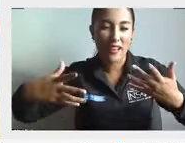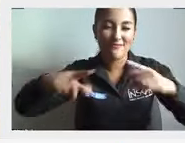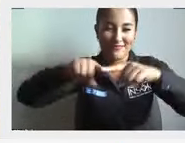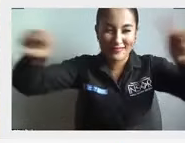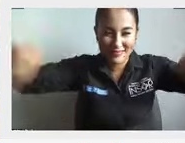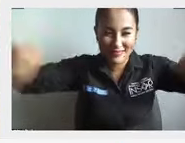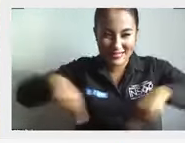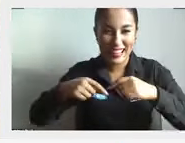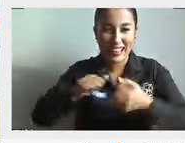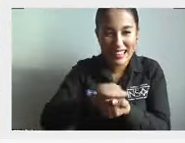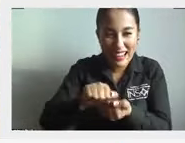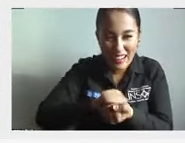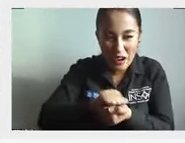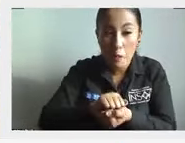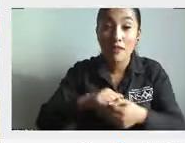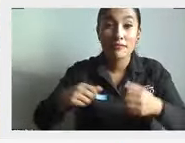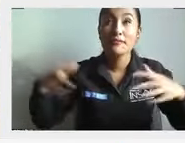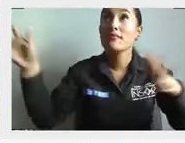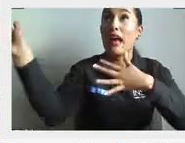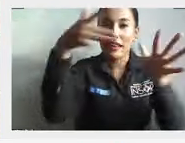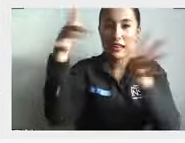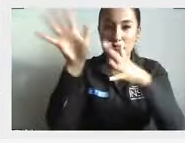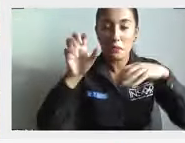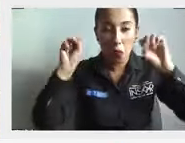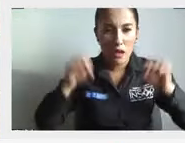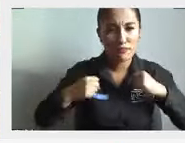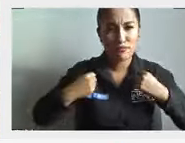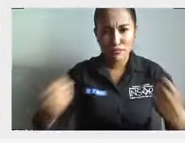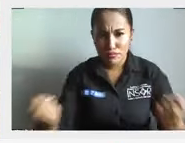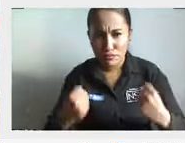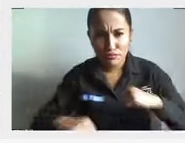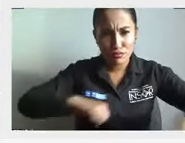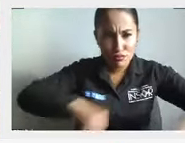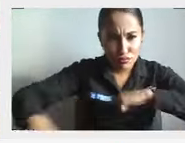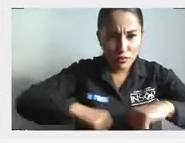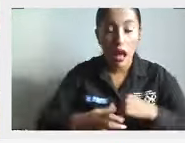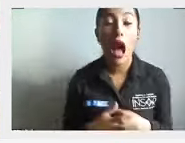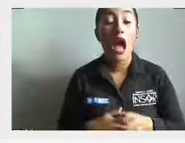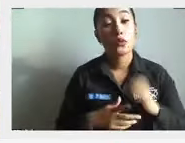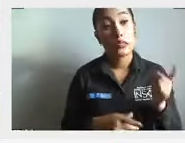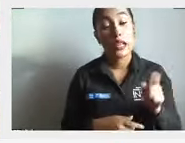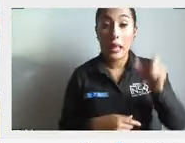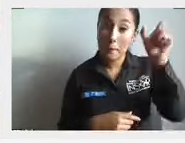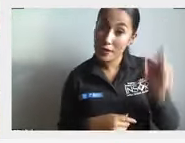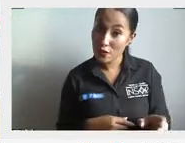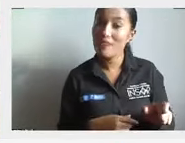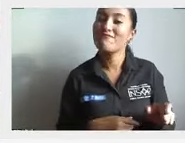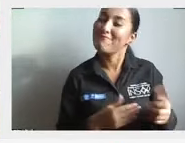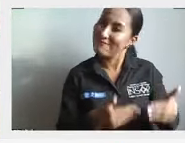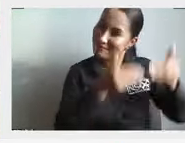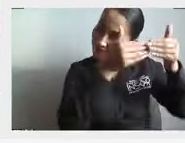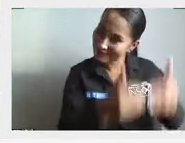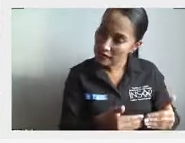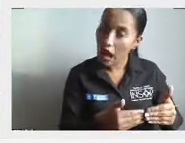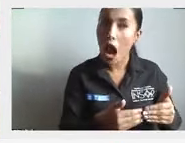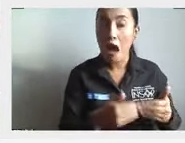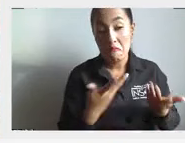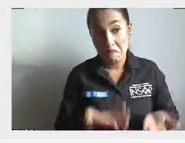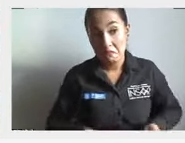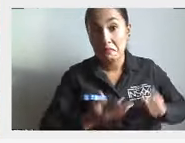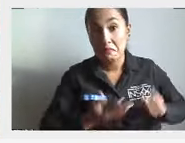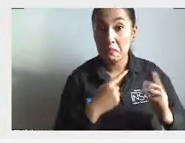de la casa, hace que no solamente la persona con discapacidad se beneficie, sino que se beneficie también sus hermanos y otros miembros de la